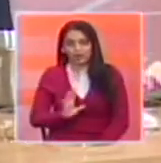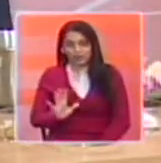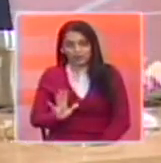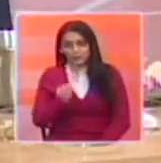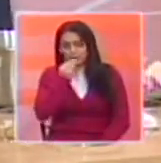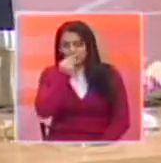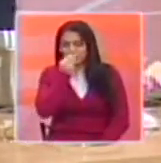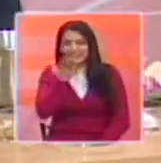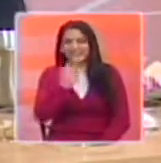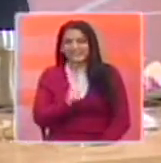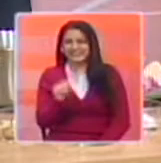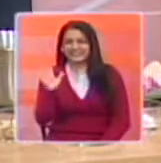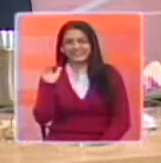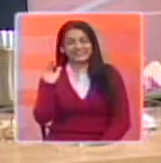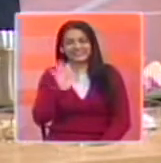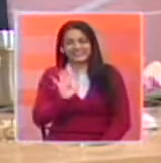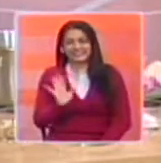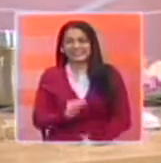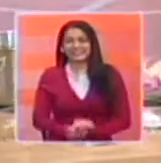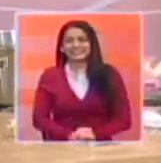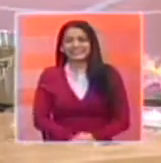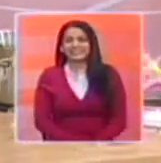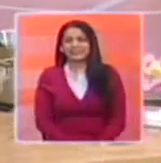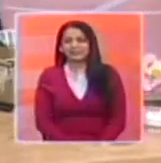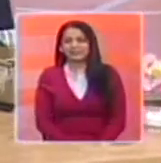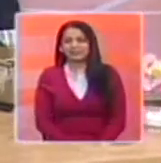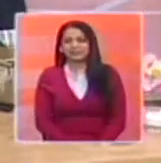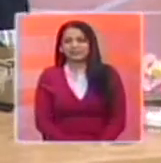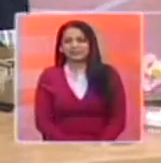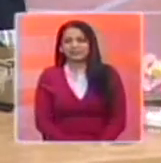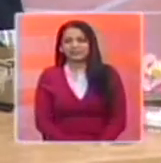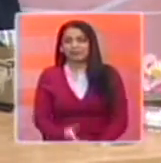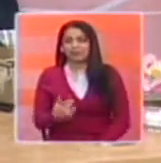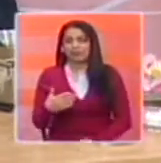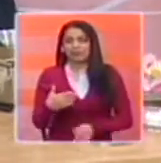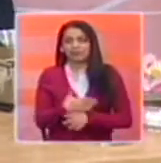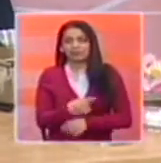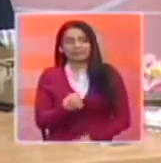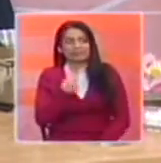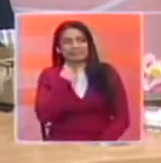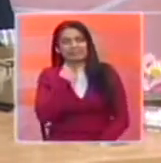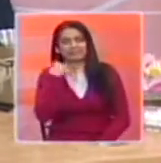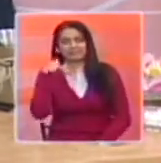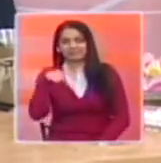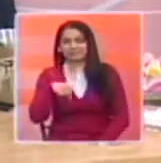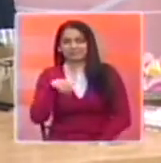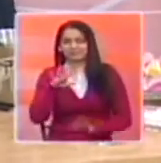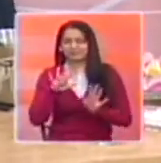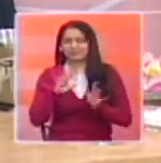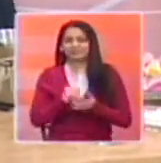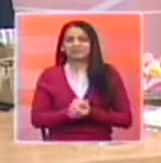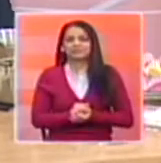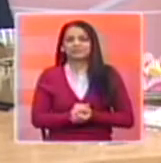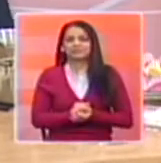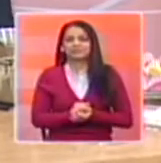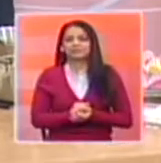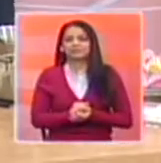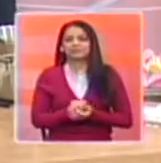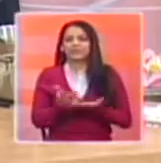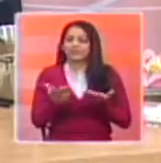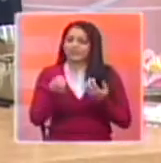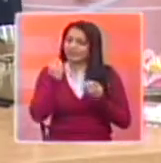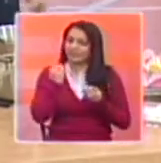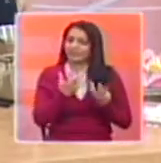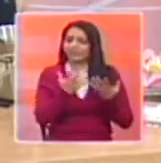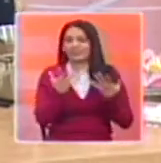Un beso grande para usted. Me tengo que despedir rapidito porque después me van a matar aquí la producción. Y déjenme decirles que estoy